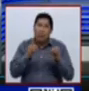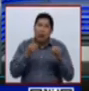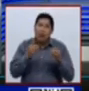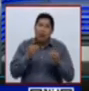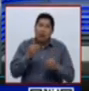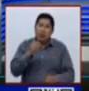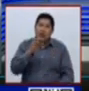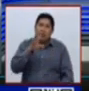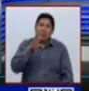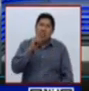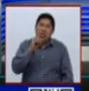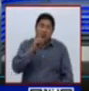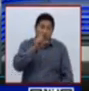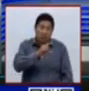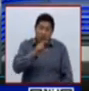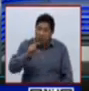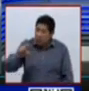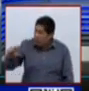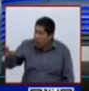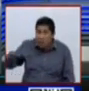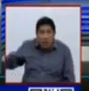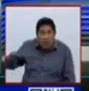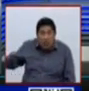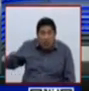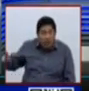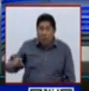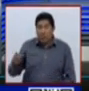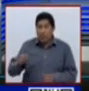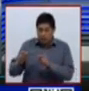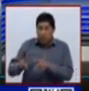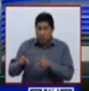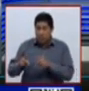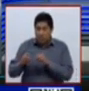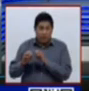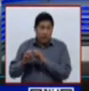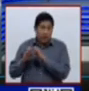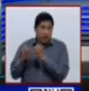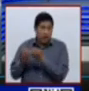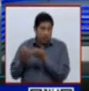en esa cantidad? Sí, es seguro, que, aquí, es seguro que la gente del club también está aquí.